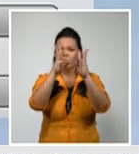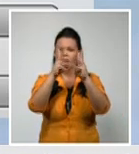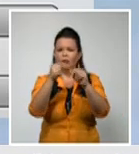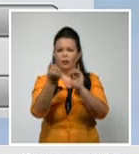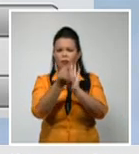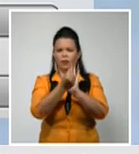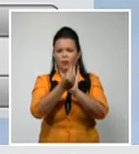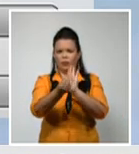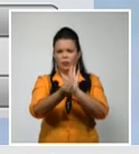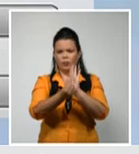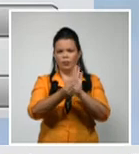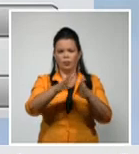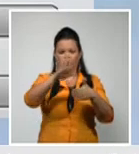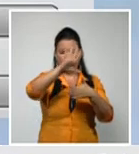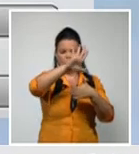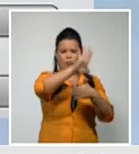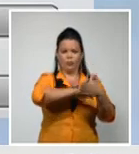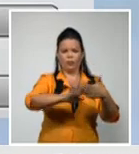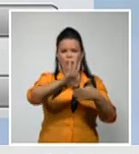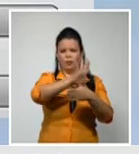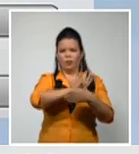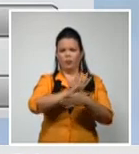en nuestra región de